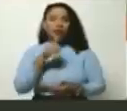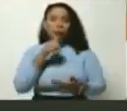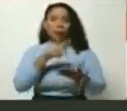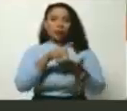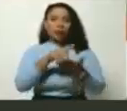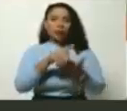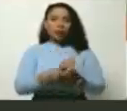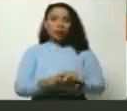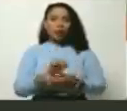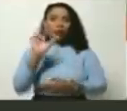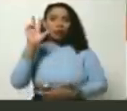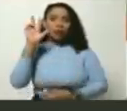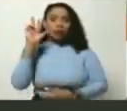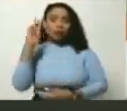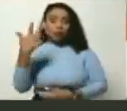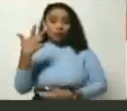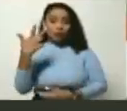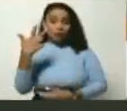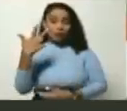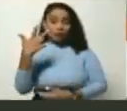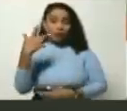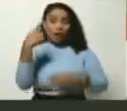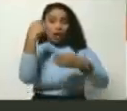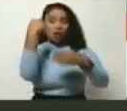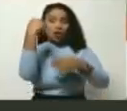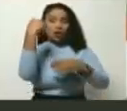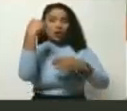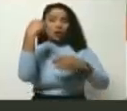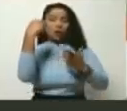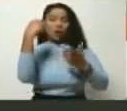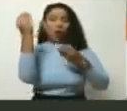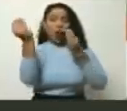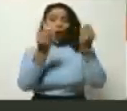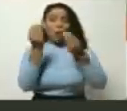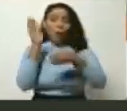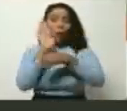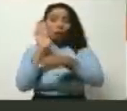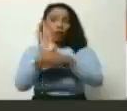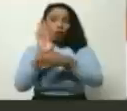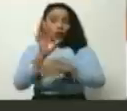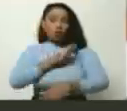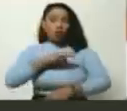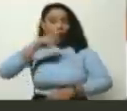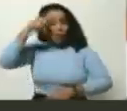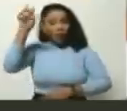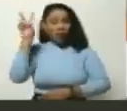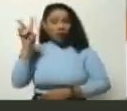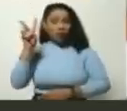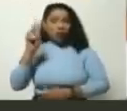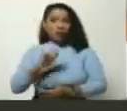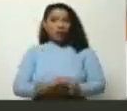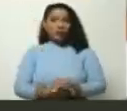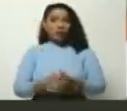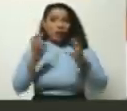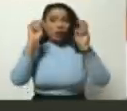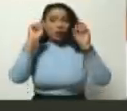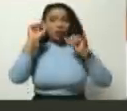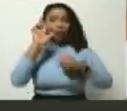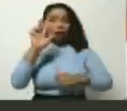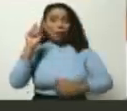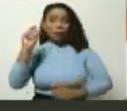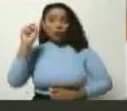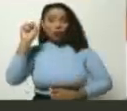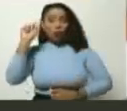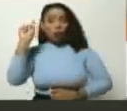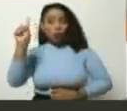3. Medidas de protección social al pueblo venezolano. 3.1. Áreas de atención.